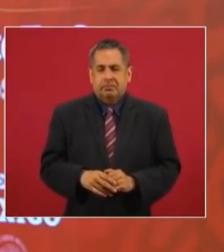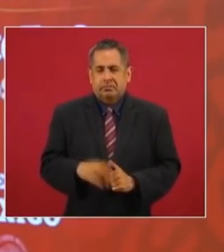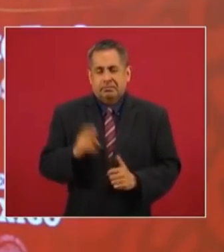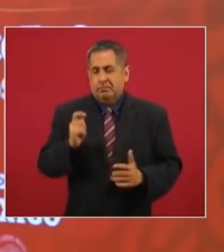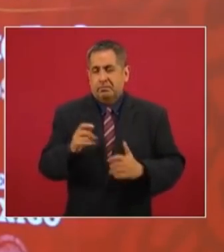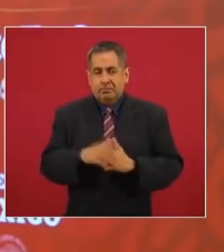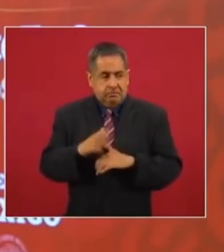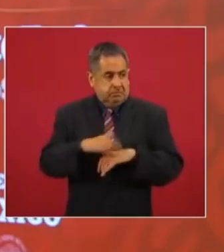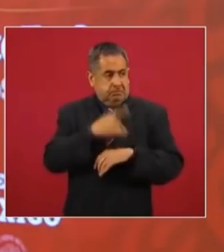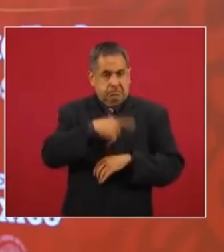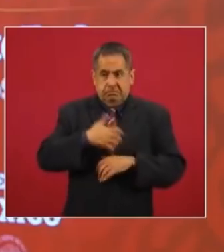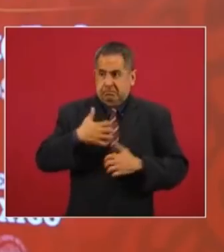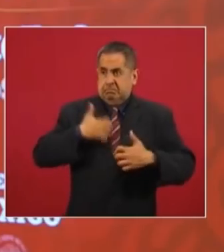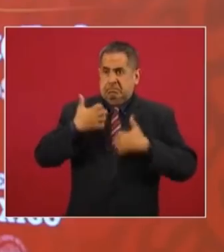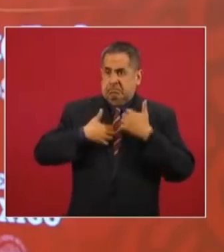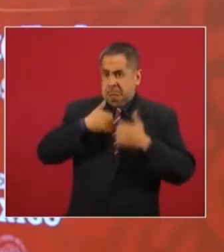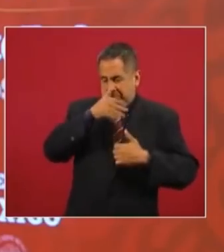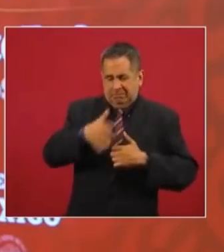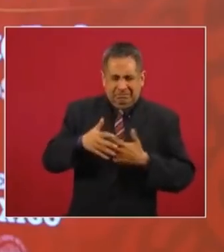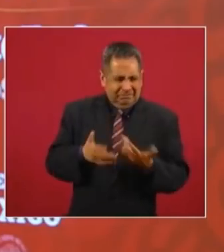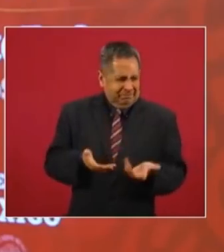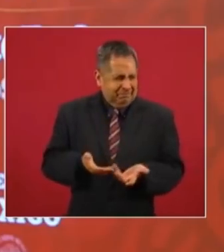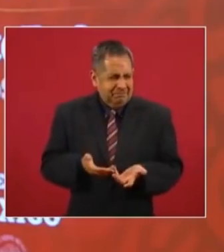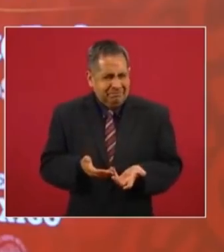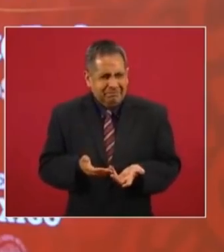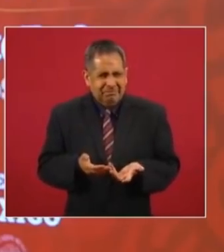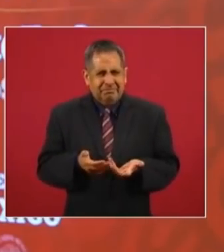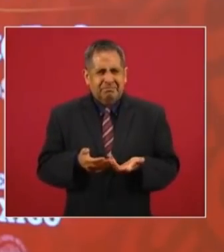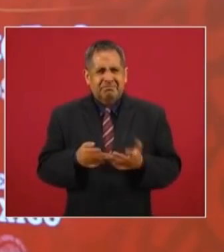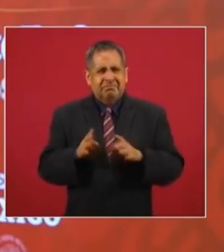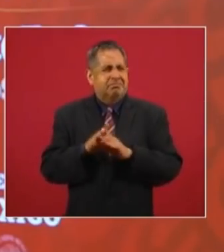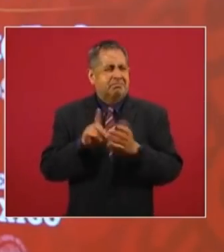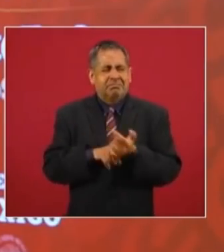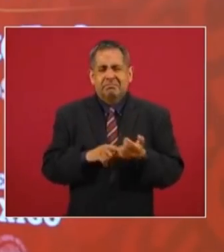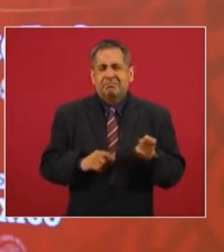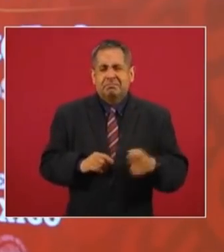No sé por qué están tan